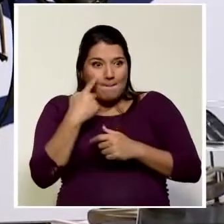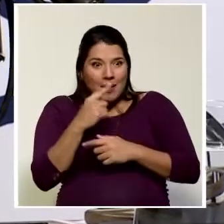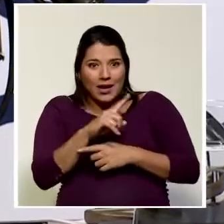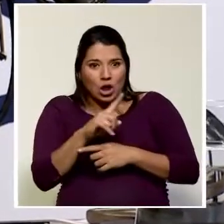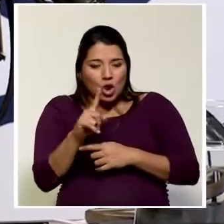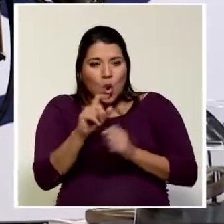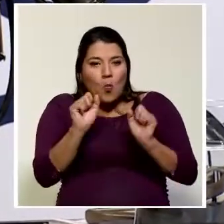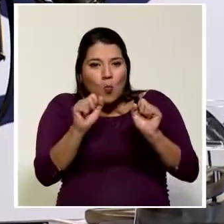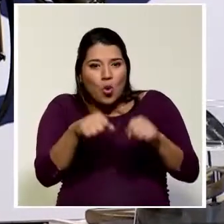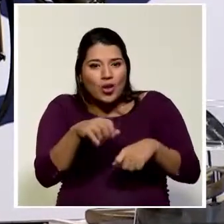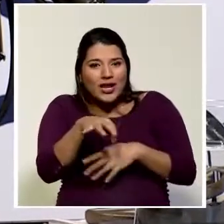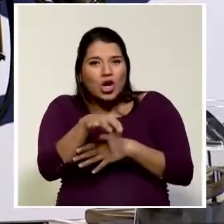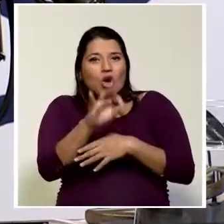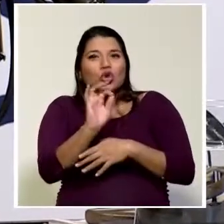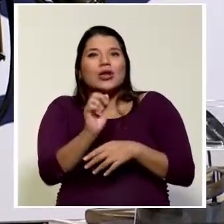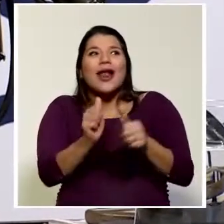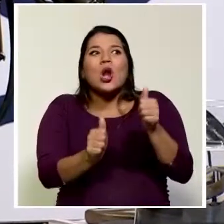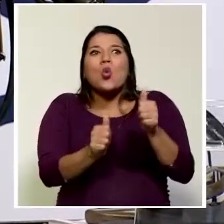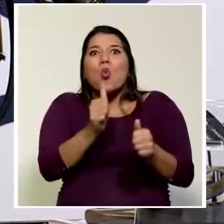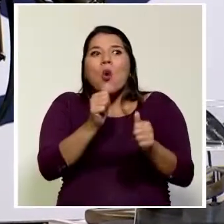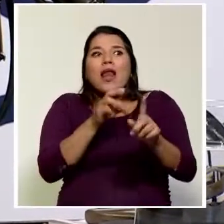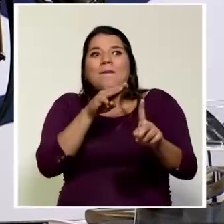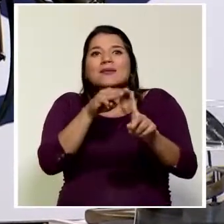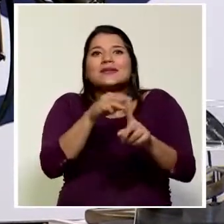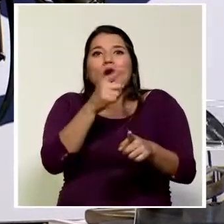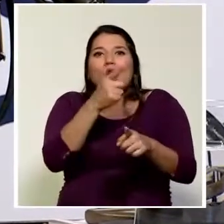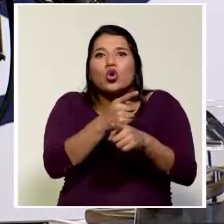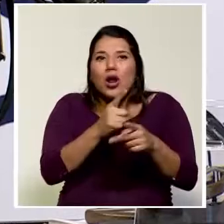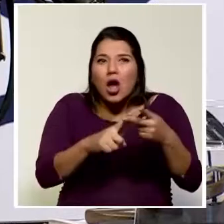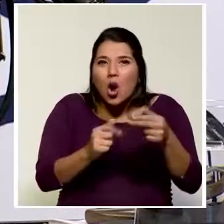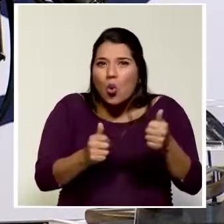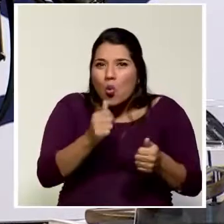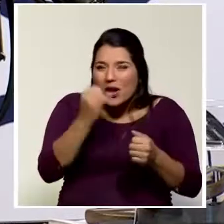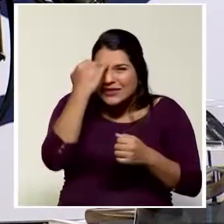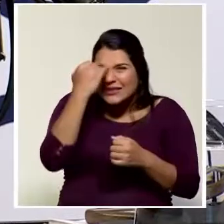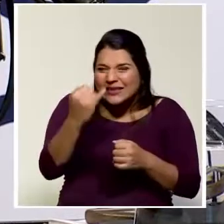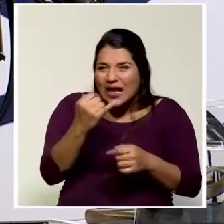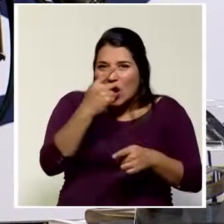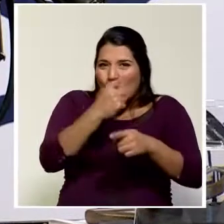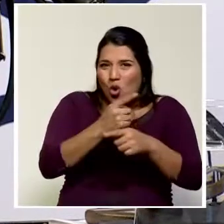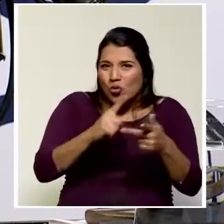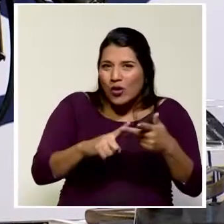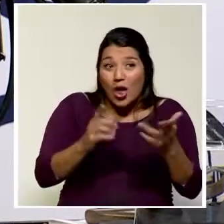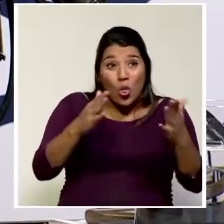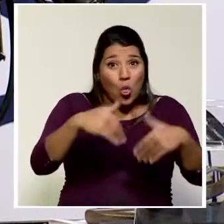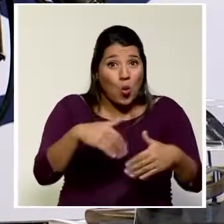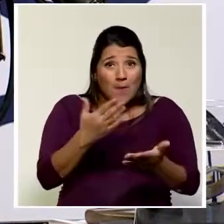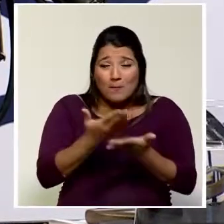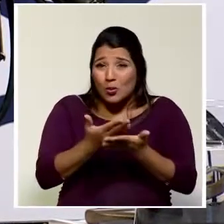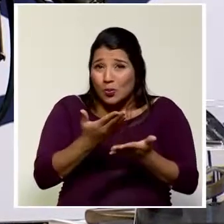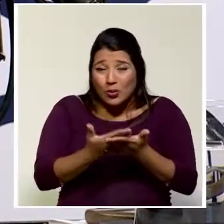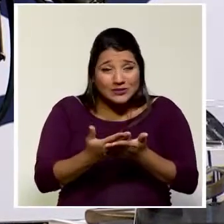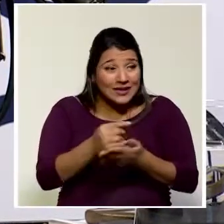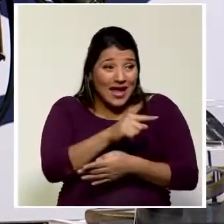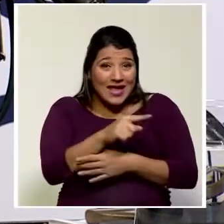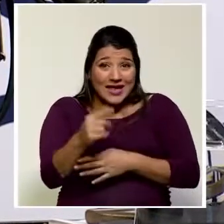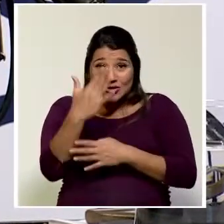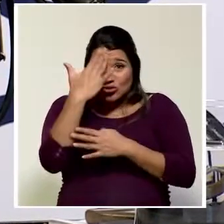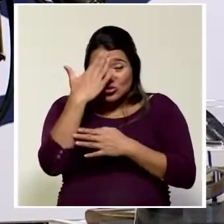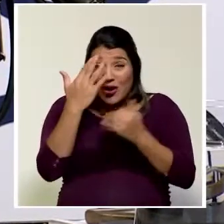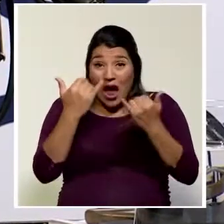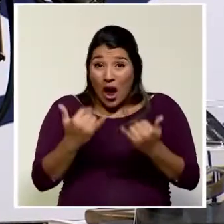el mensaje, cuáles son las ideas? No tienen las ideas, no tienen las propuestas, saben que la situación es en